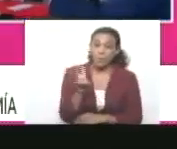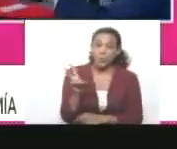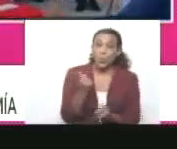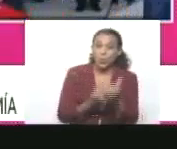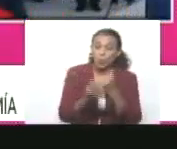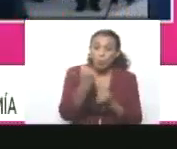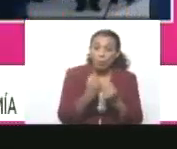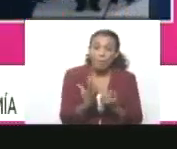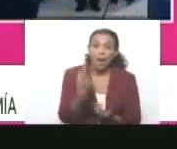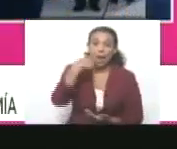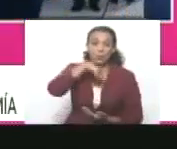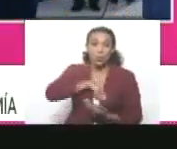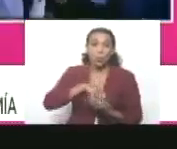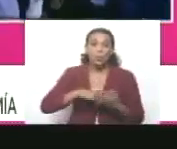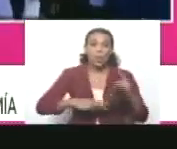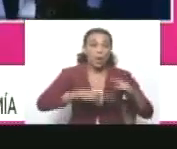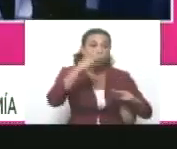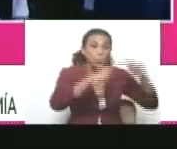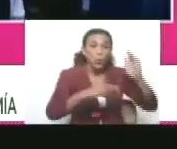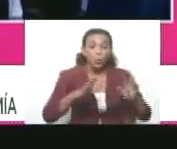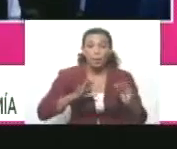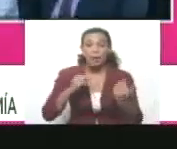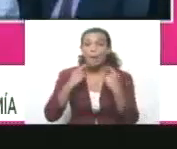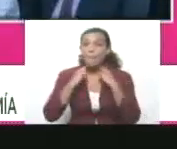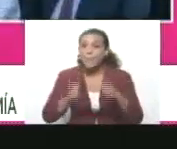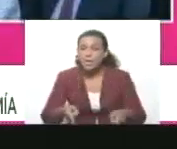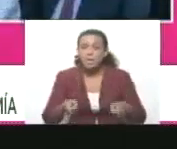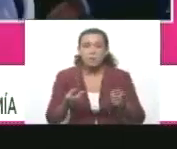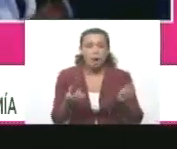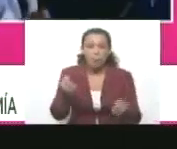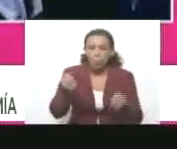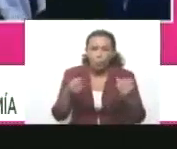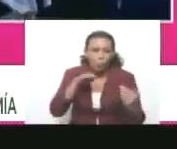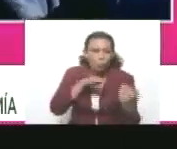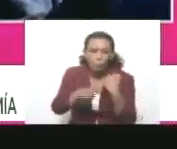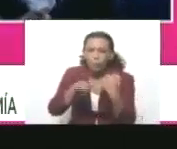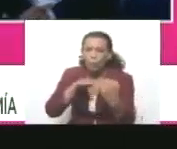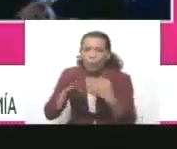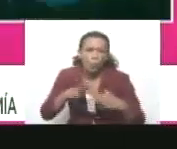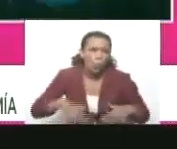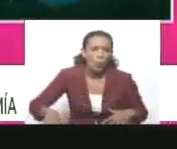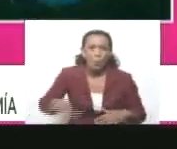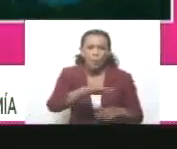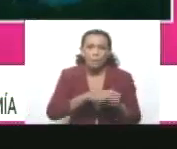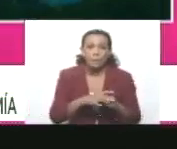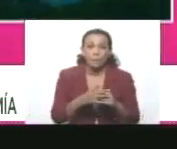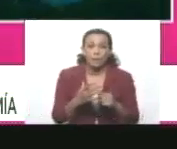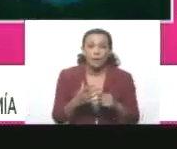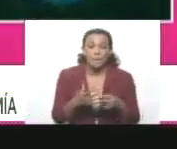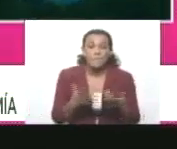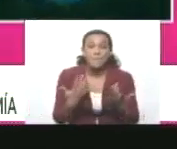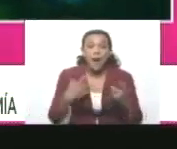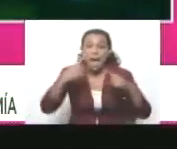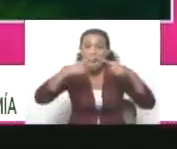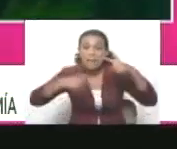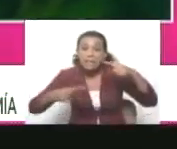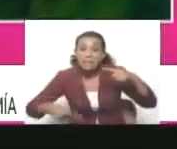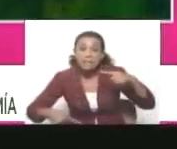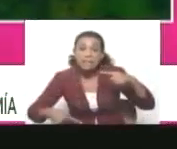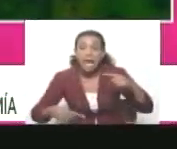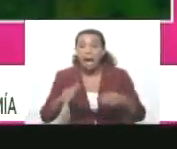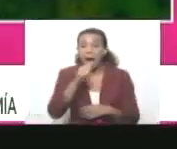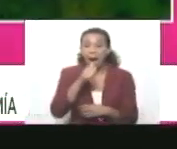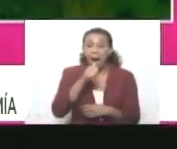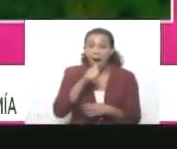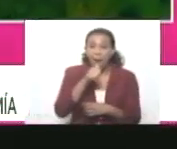para invertir en la infraestructura, la construcción de la infraestructura, para invertir en electricidad, en agua,